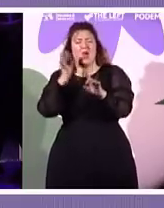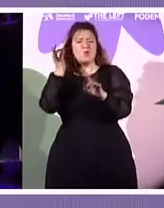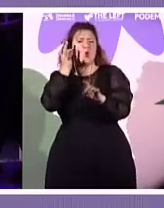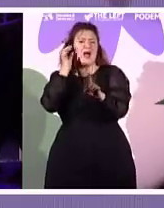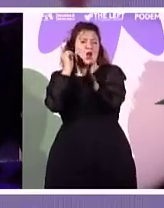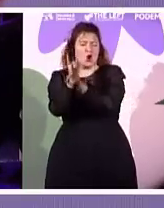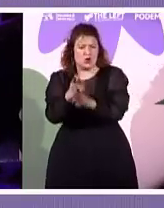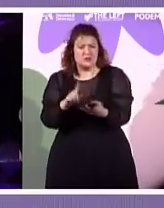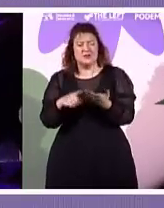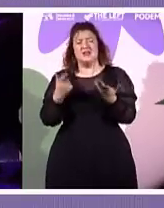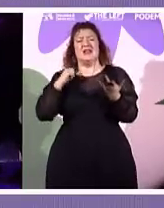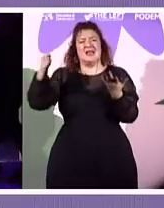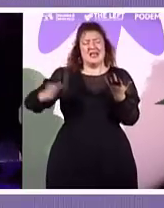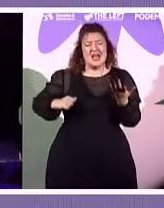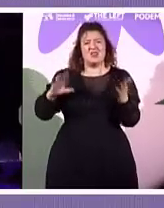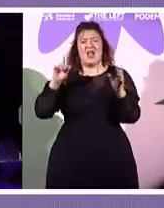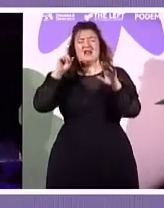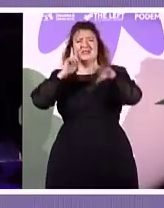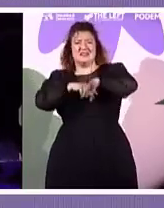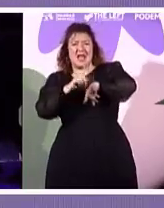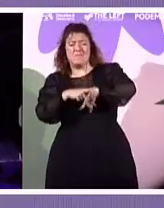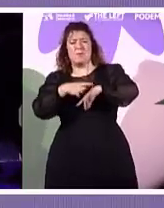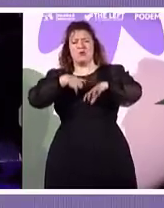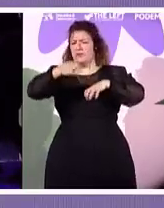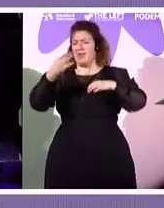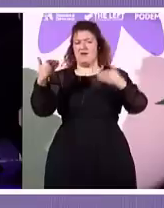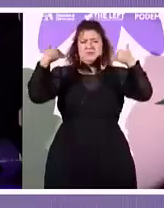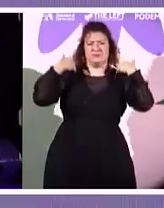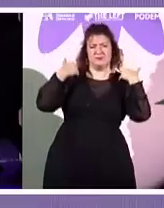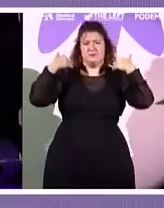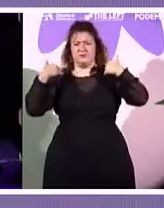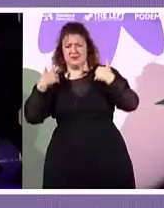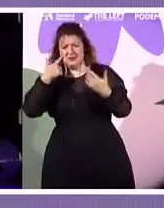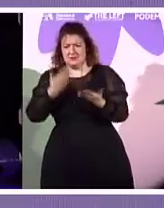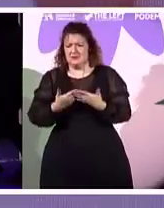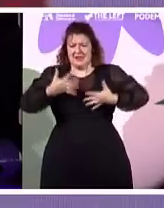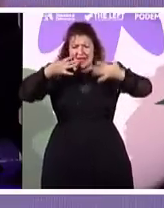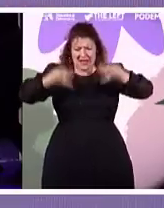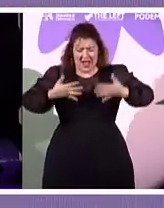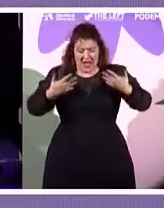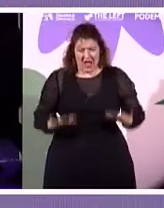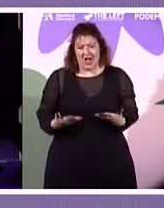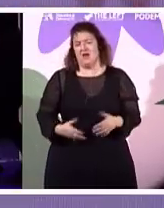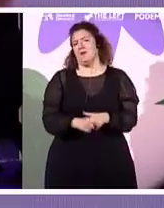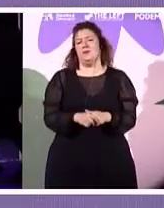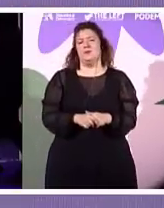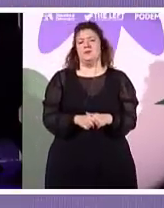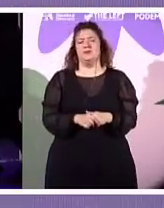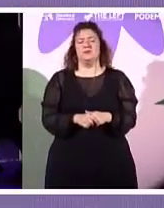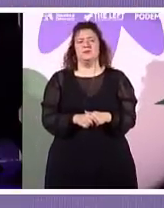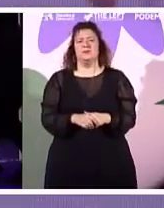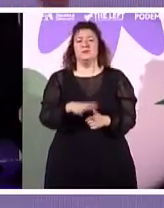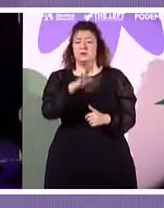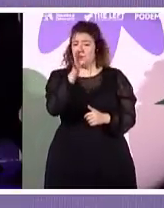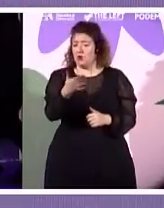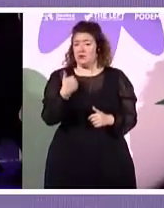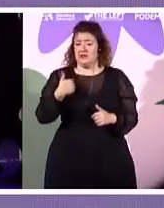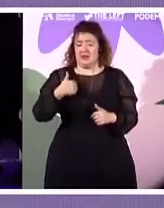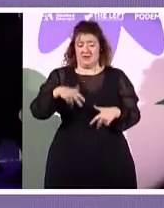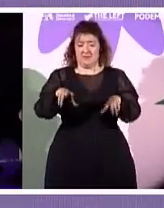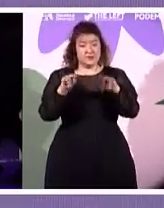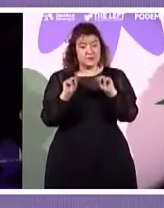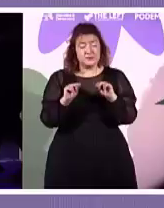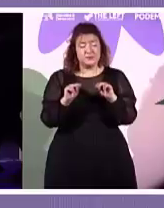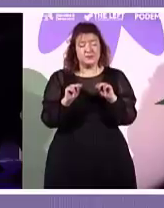de la riqueza del tiempo de los cuidados sea una realidad lo antes posible por eso y con esto termino